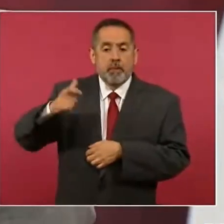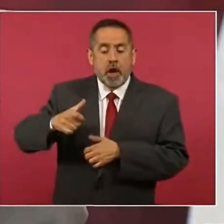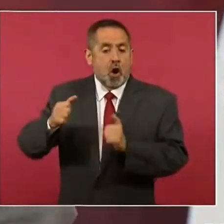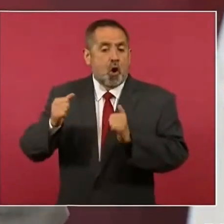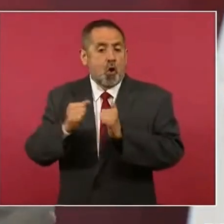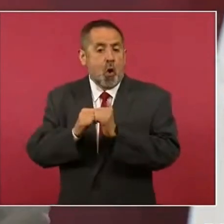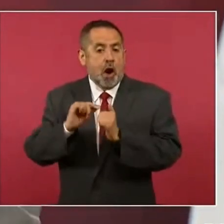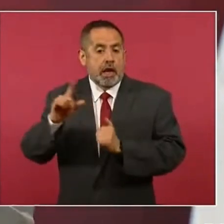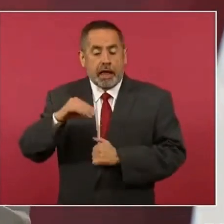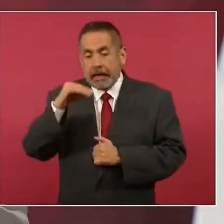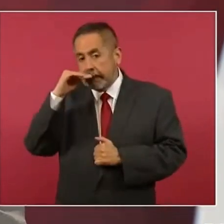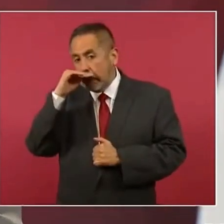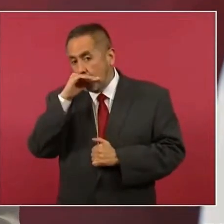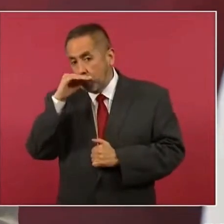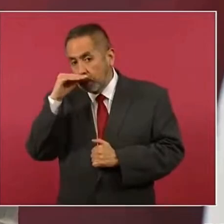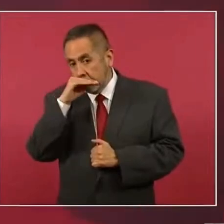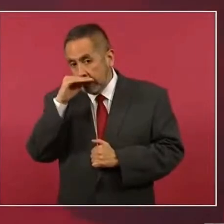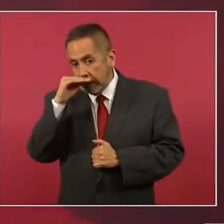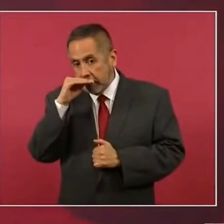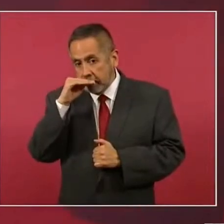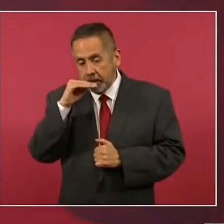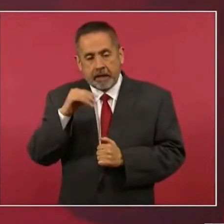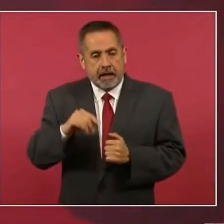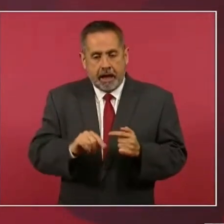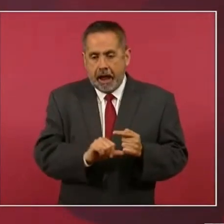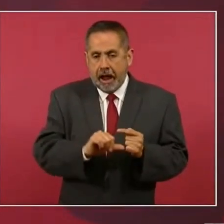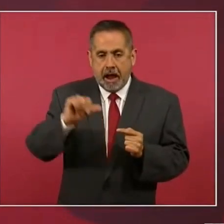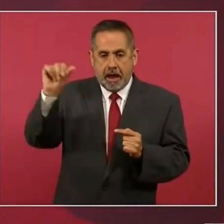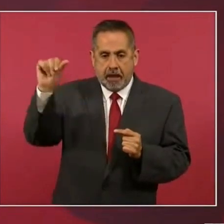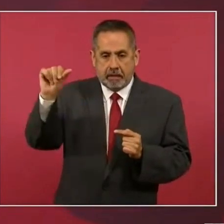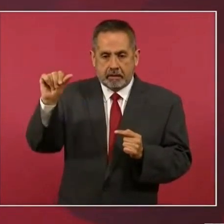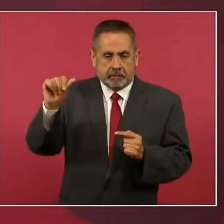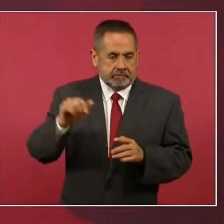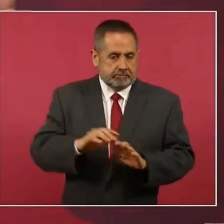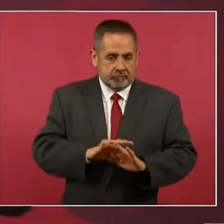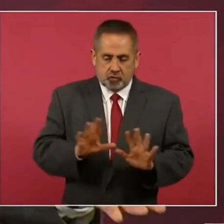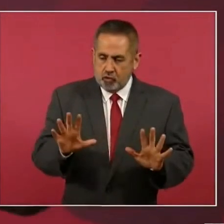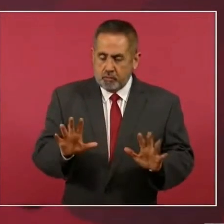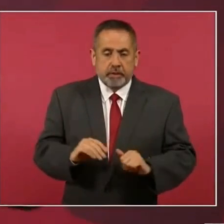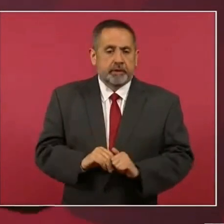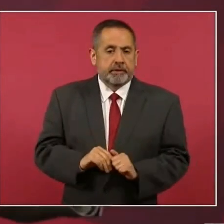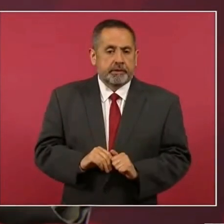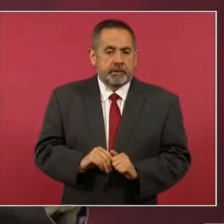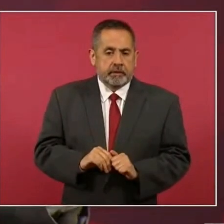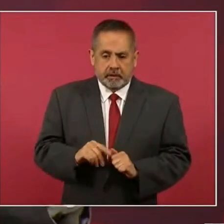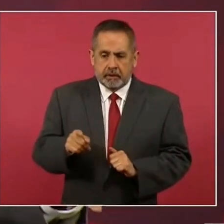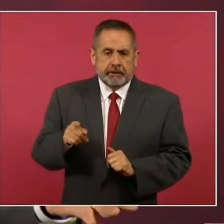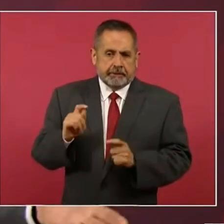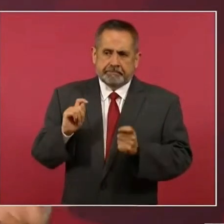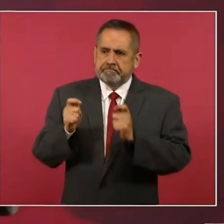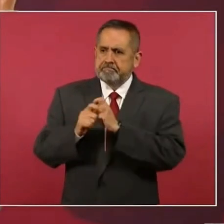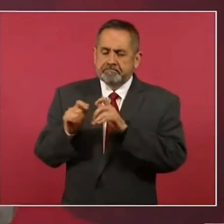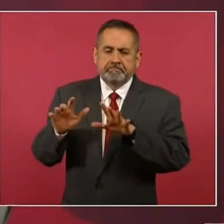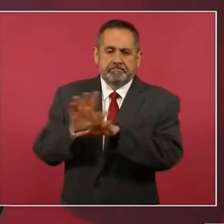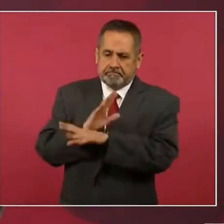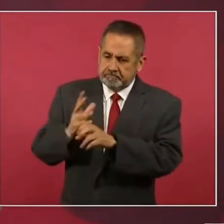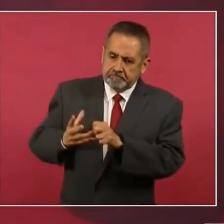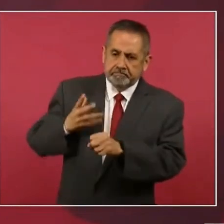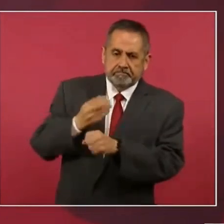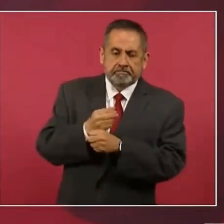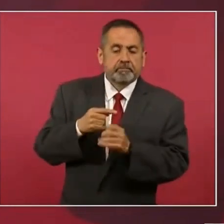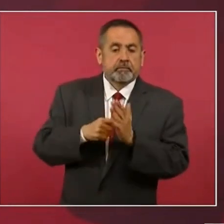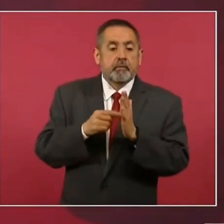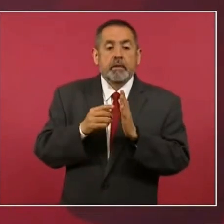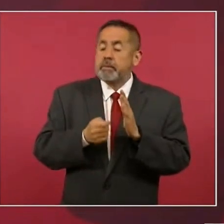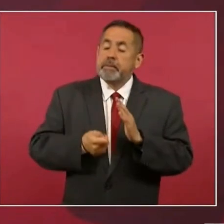en todos los niveles de escolaridad. Eso viene de la Revolución y de la Constitución